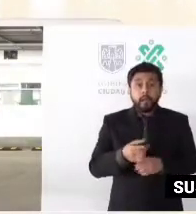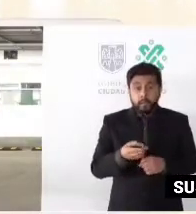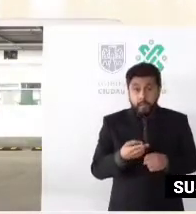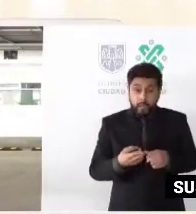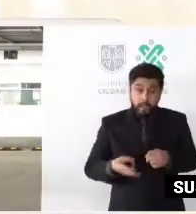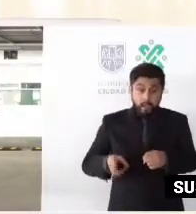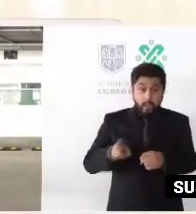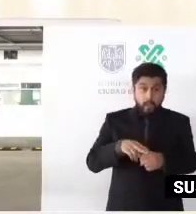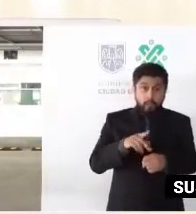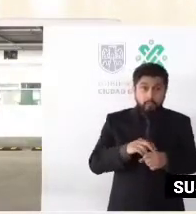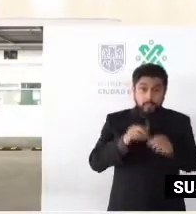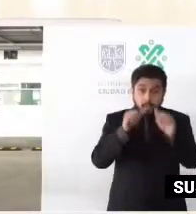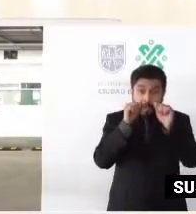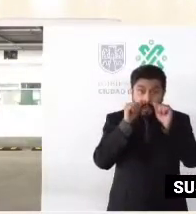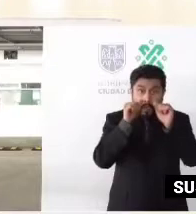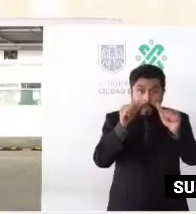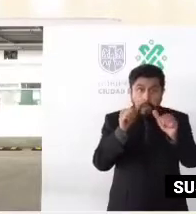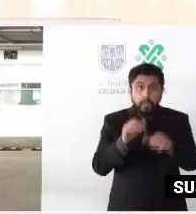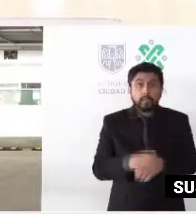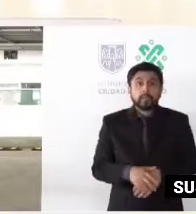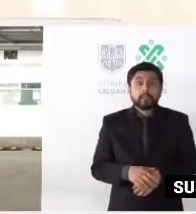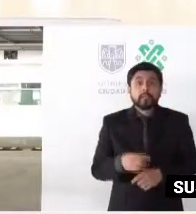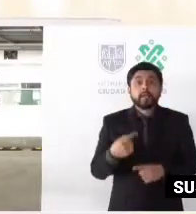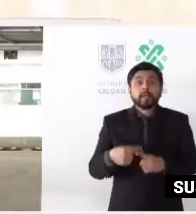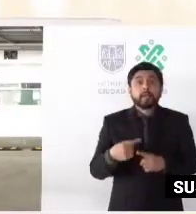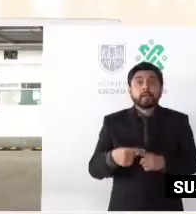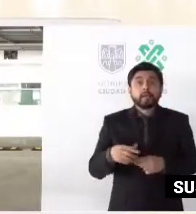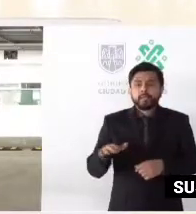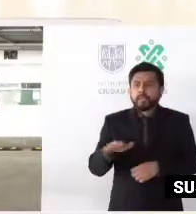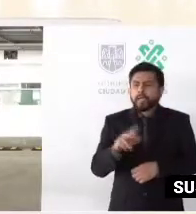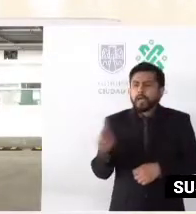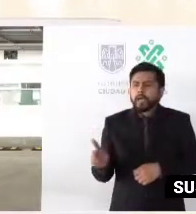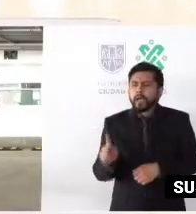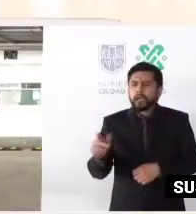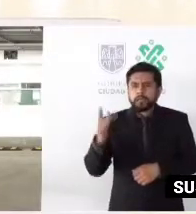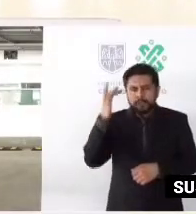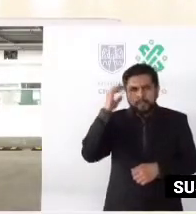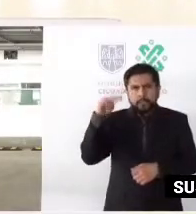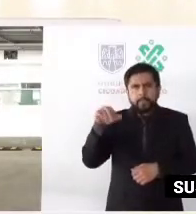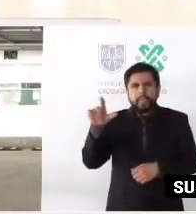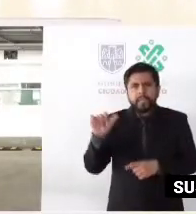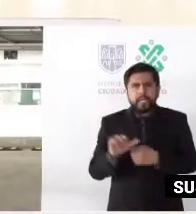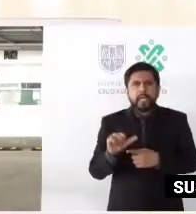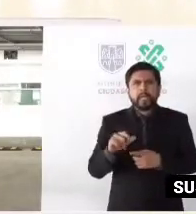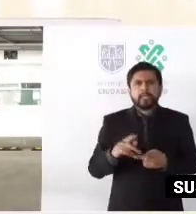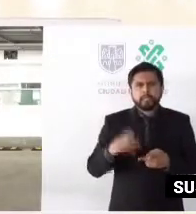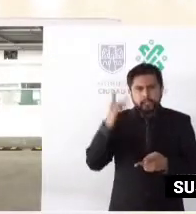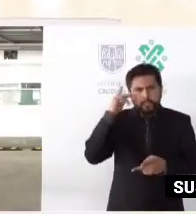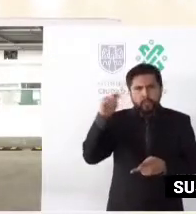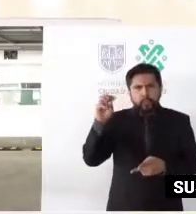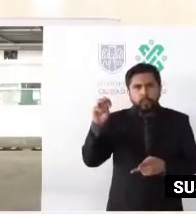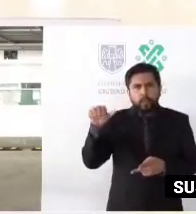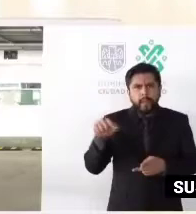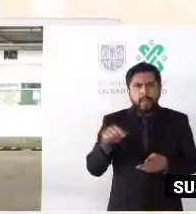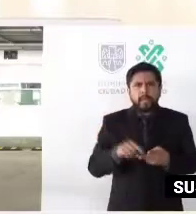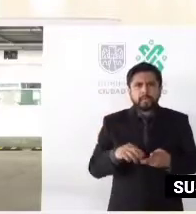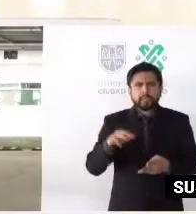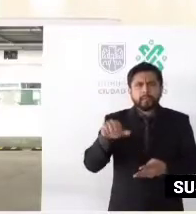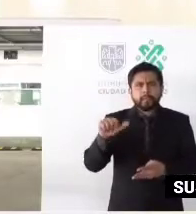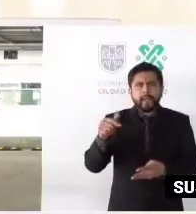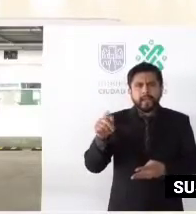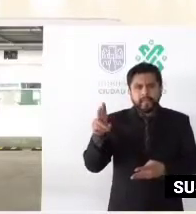atención principalmente al propio San Miguel Topilejo, San Miguel Ajusco, Santo Tomás Ajusco, San Miguel Xicalco,